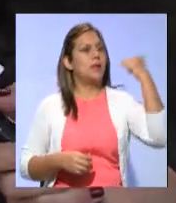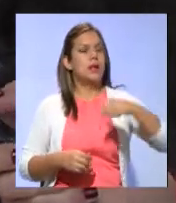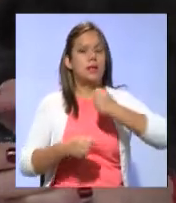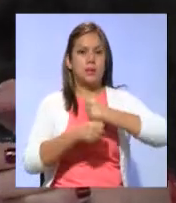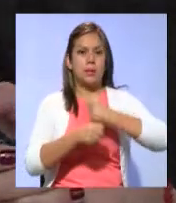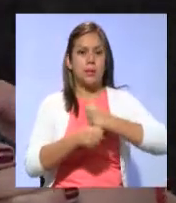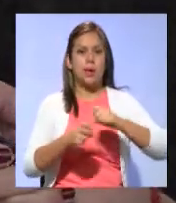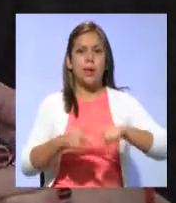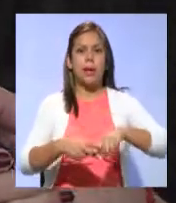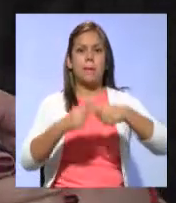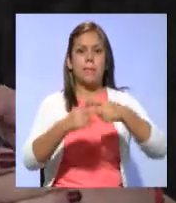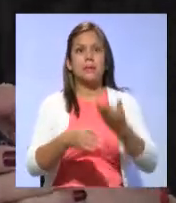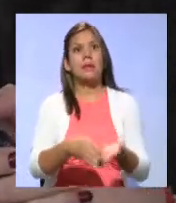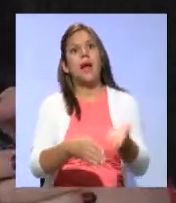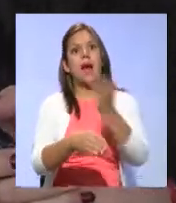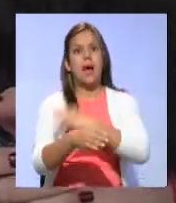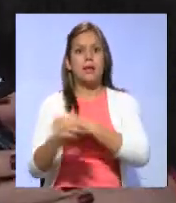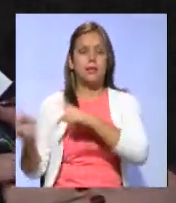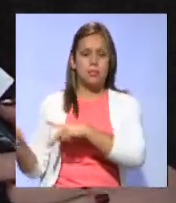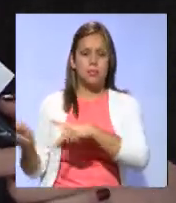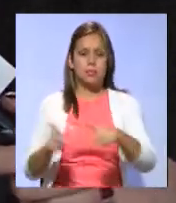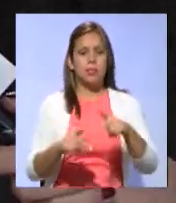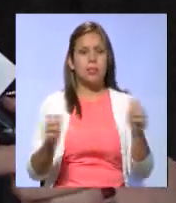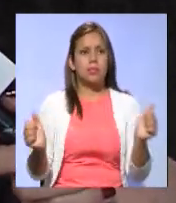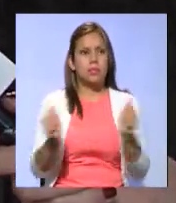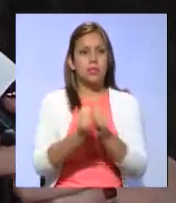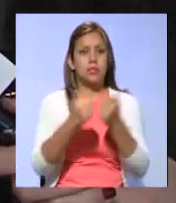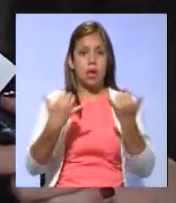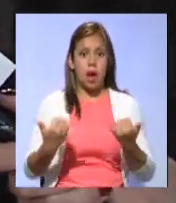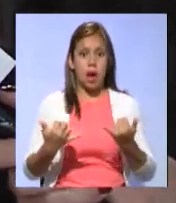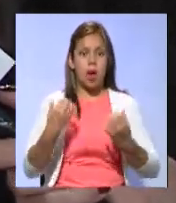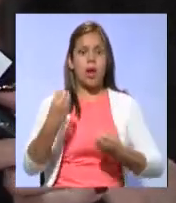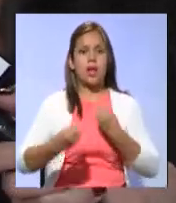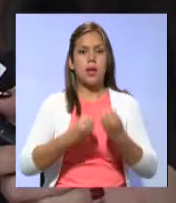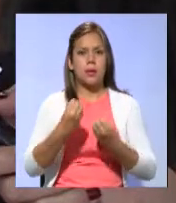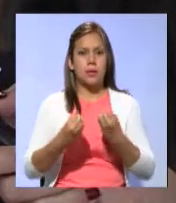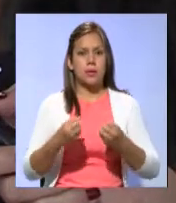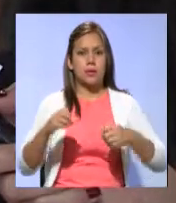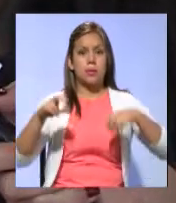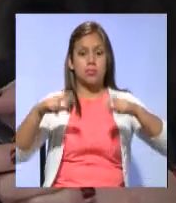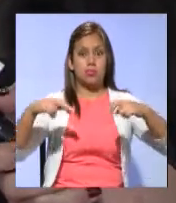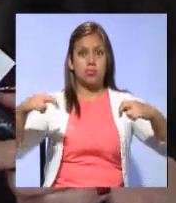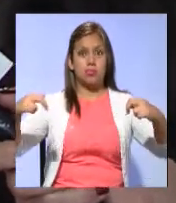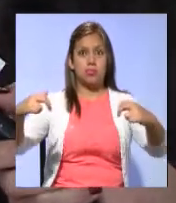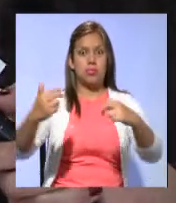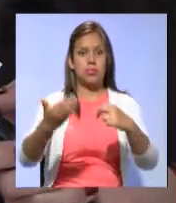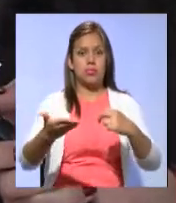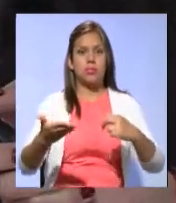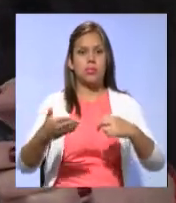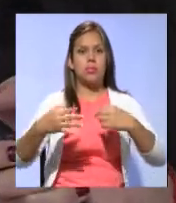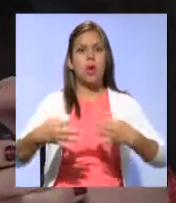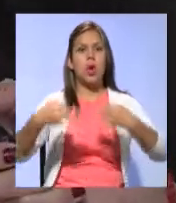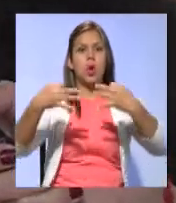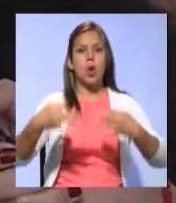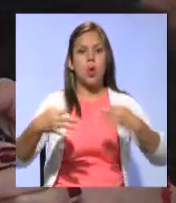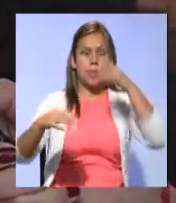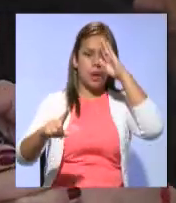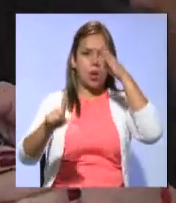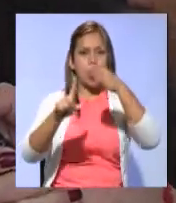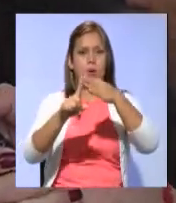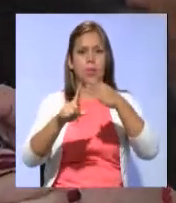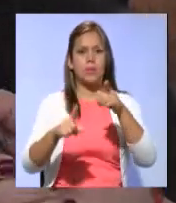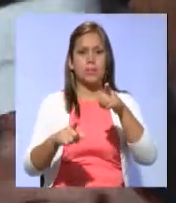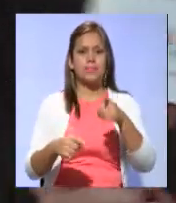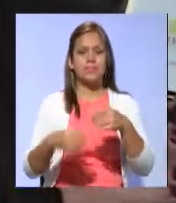antes de este lanzamiento, planificamos con ellos. Hoy lo que vamos a sentarnos ya es en las mesas de trabajo para ir cumpliendo los objetivos que